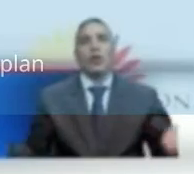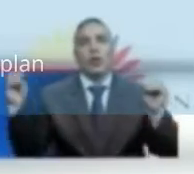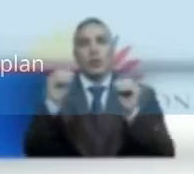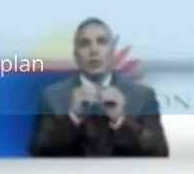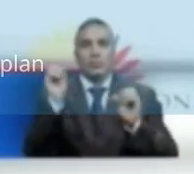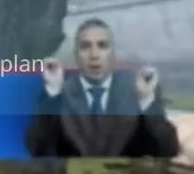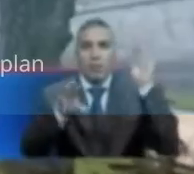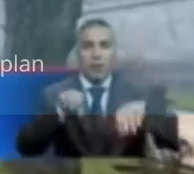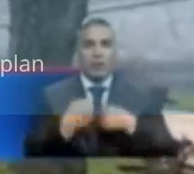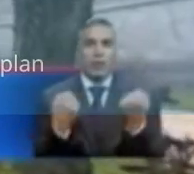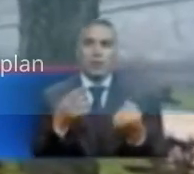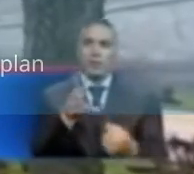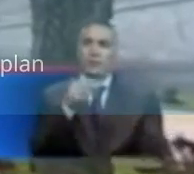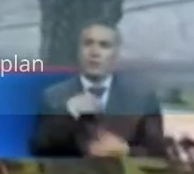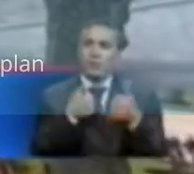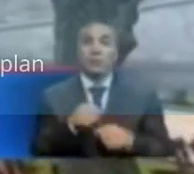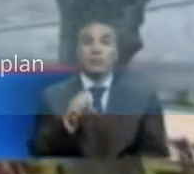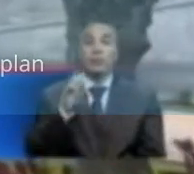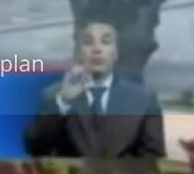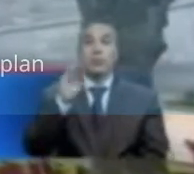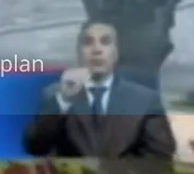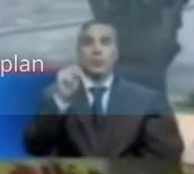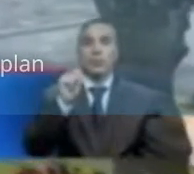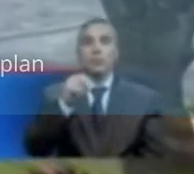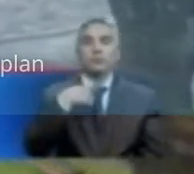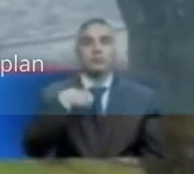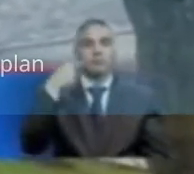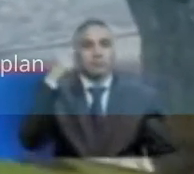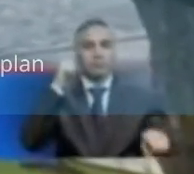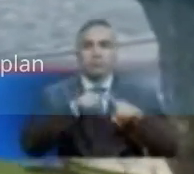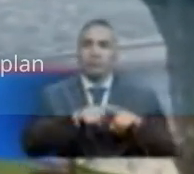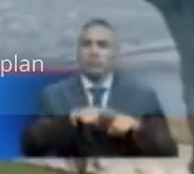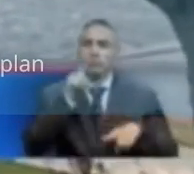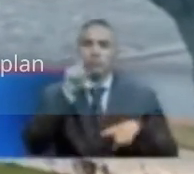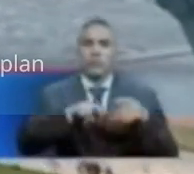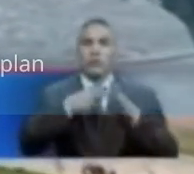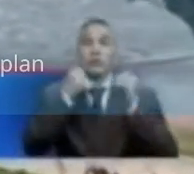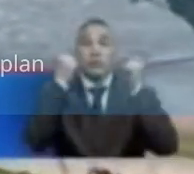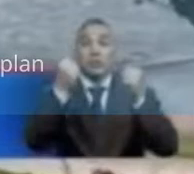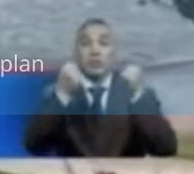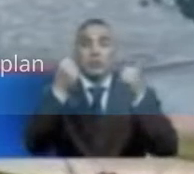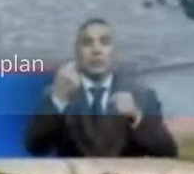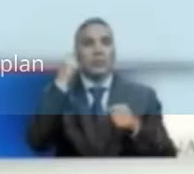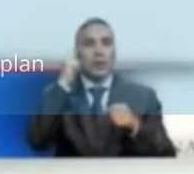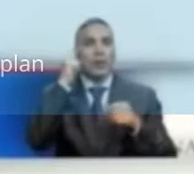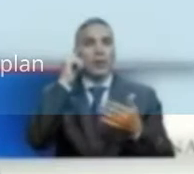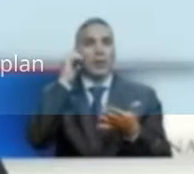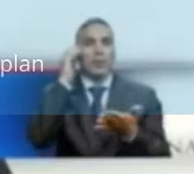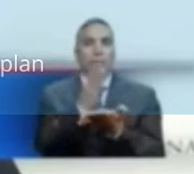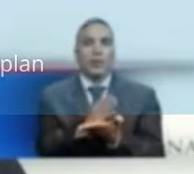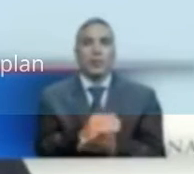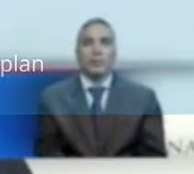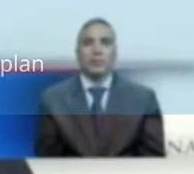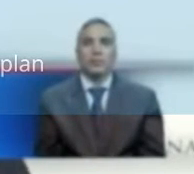de que algo de eso nuevamente pase. Esteban Torres, del Partido Social Cristiano, coincide. Dice que no es posible mezclar una manifestación con paralización. El derecho a